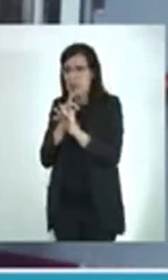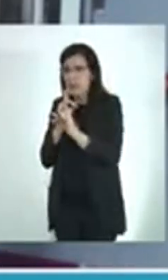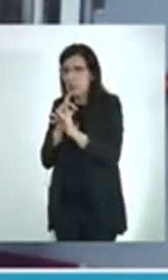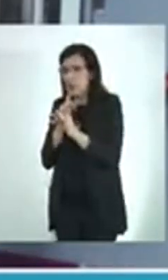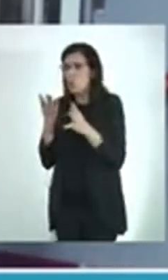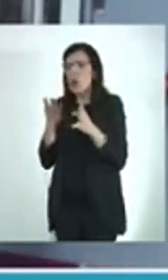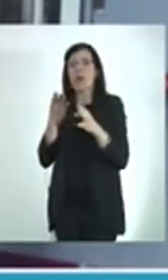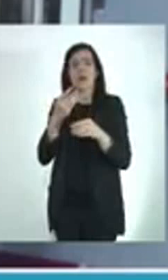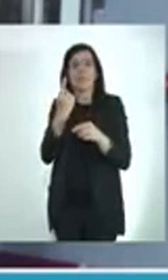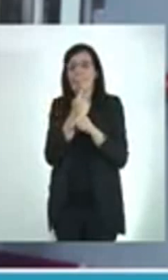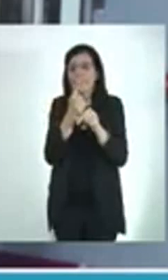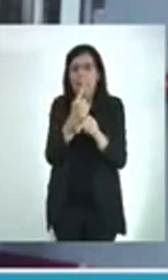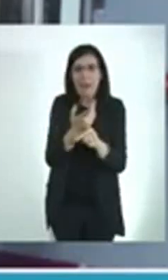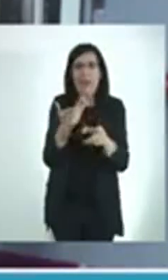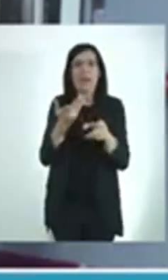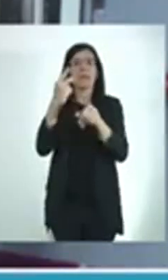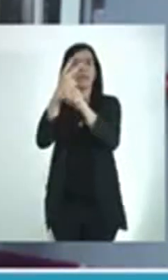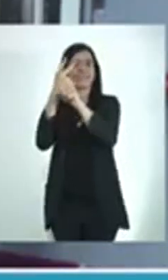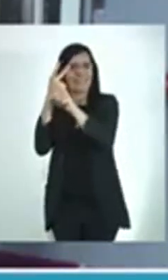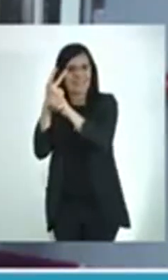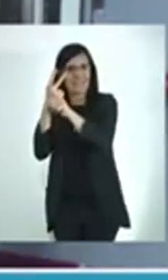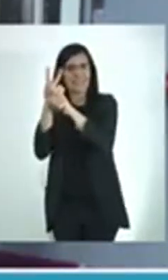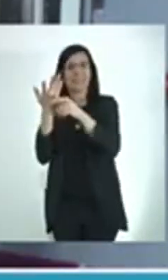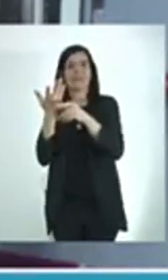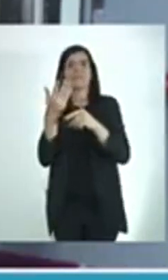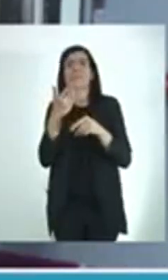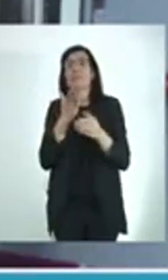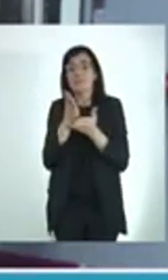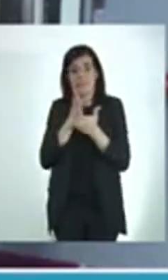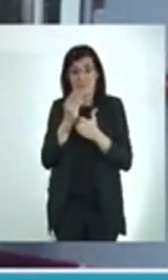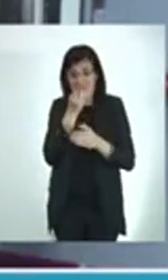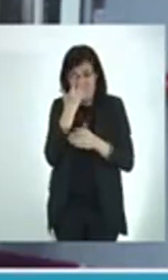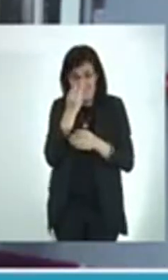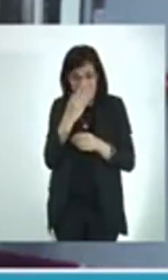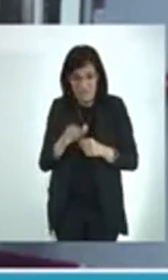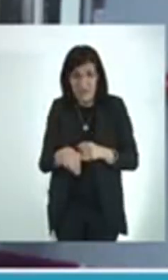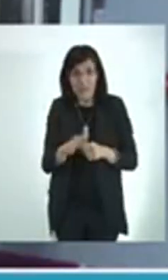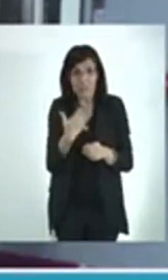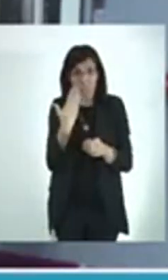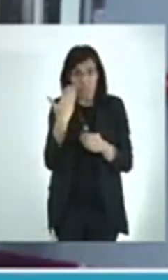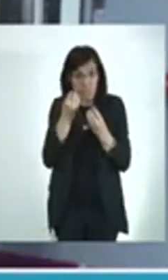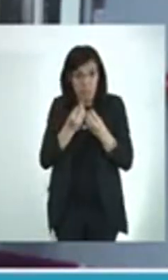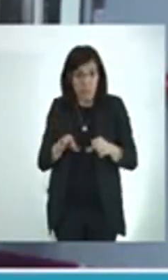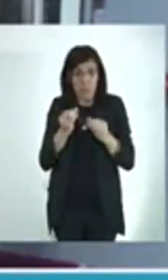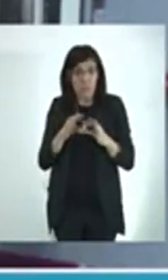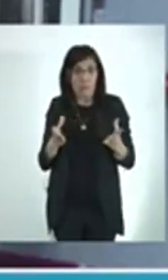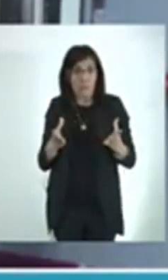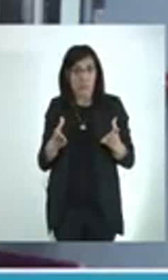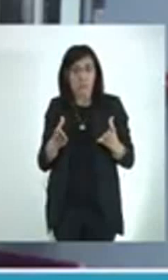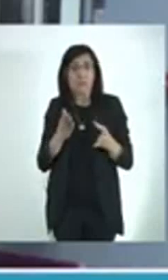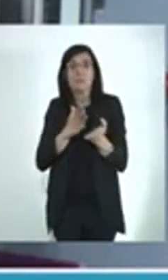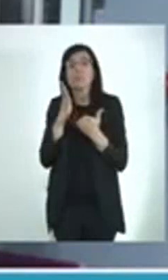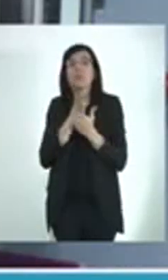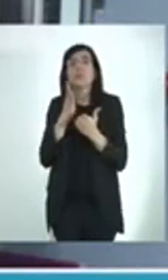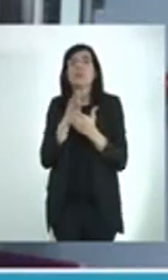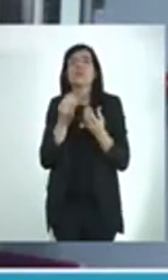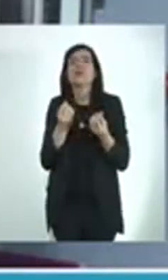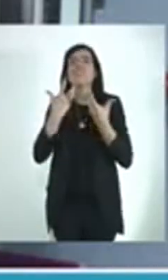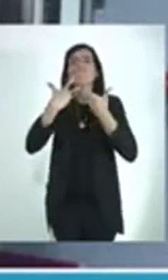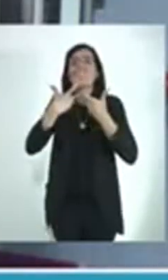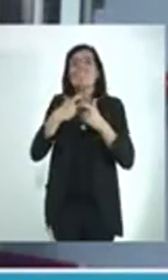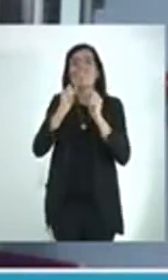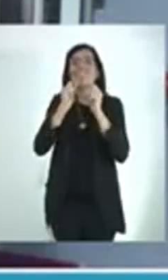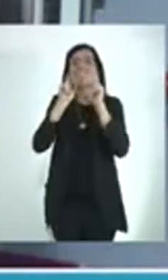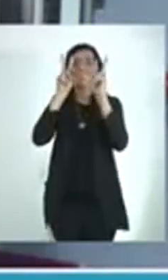cada nivel. La ESI se puede implementar de todos los niveles y en todas las modalidades y es siempre un descubrir